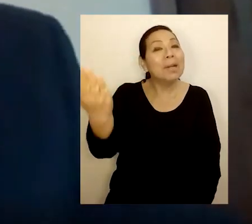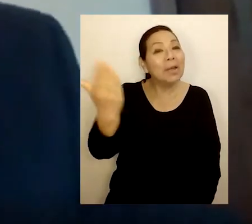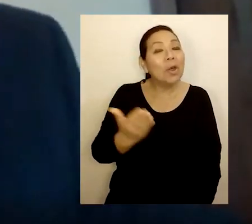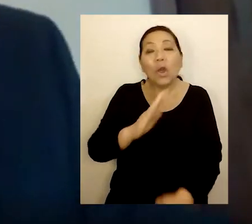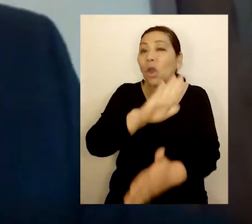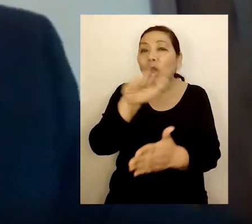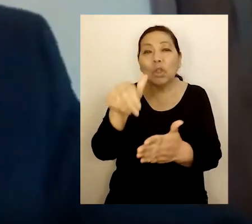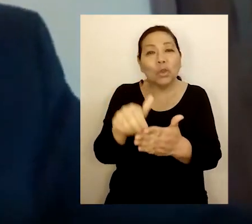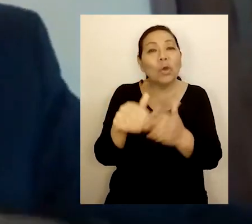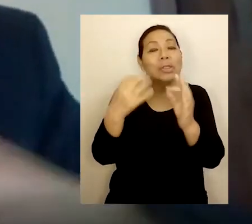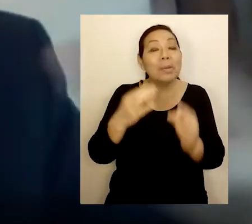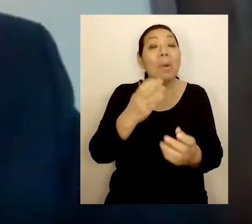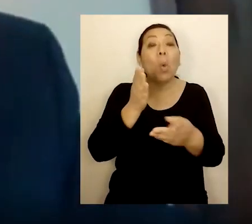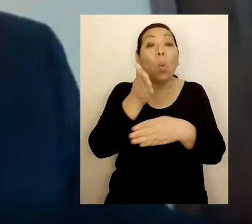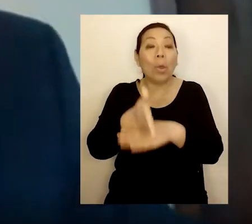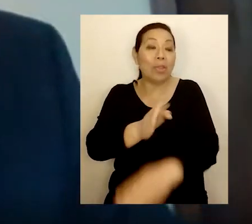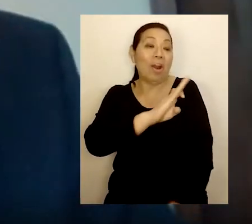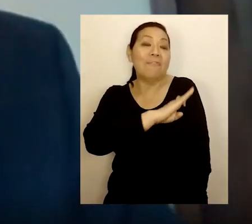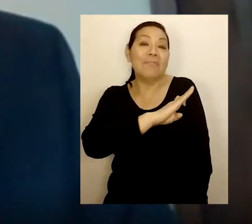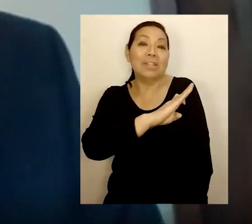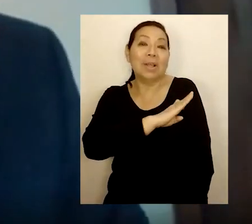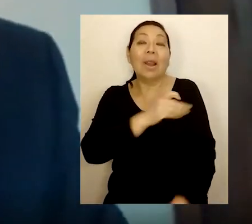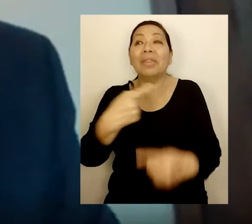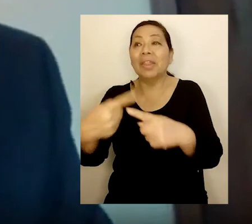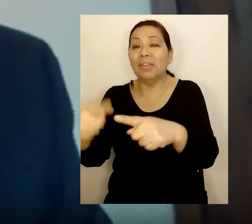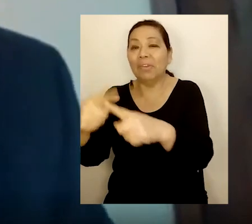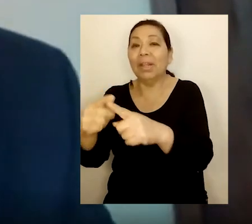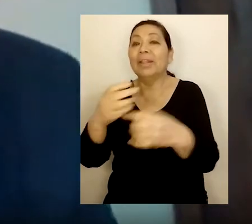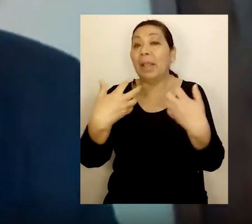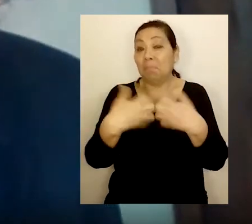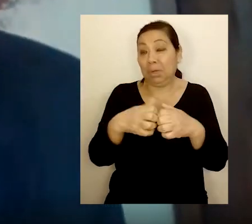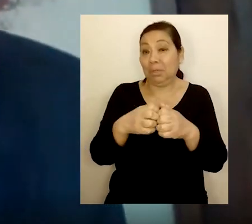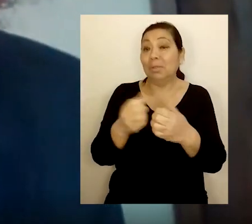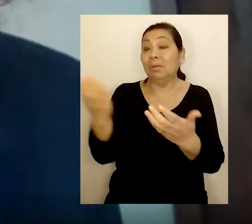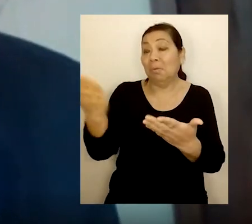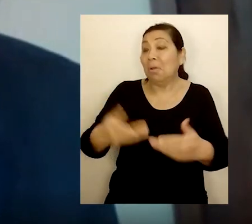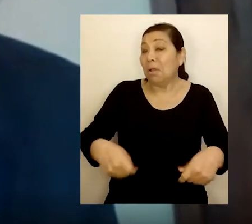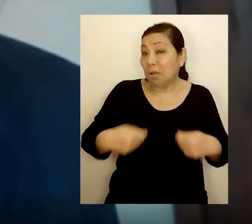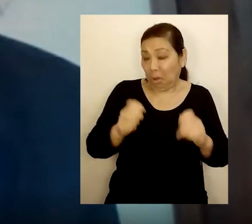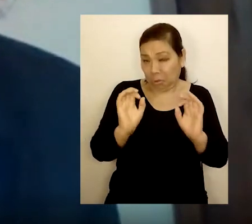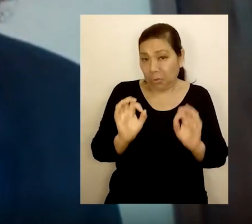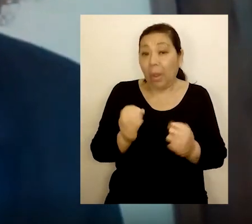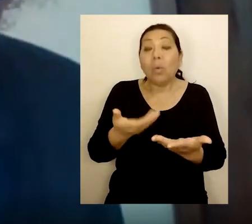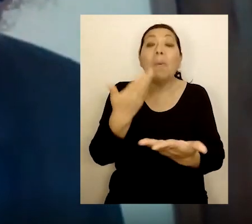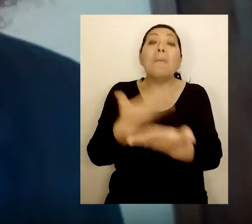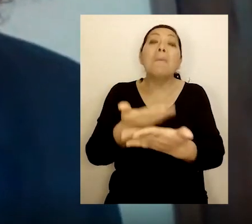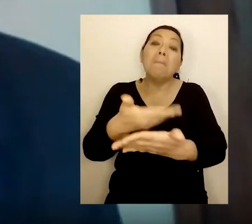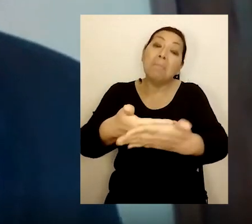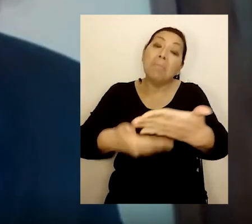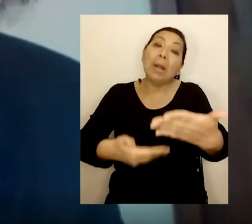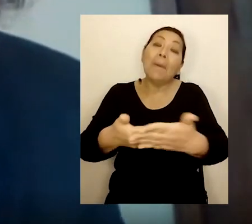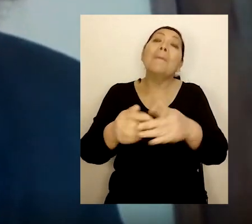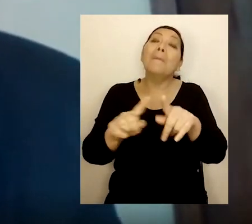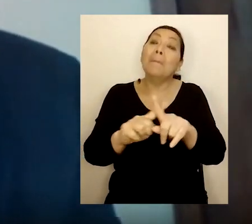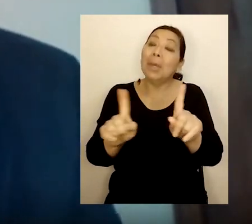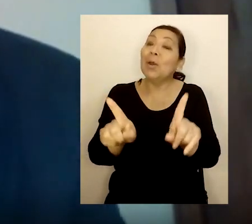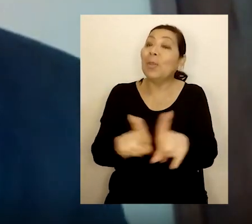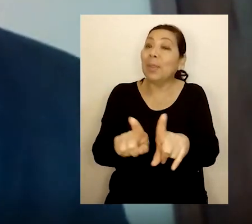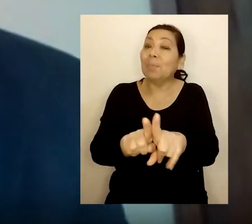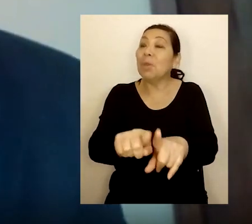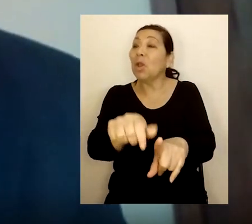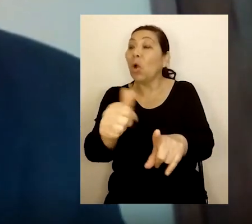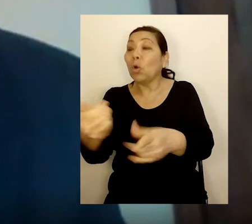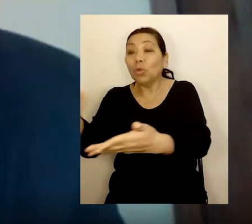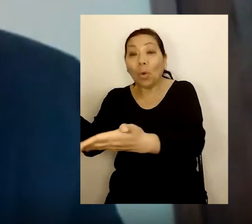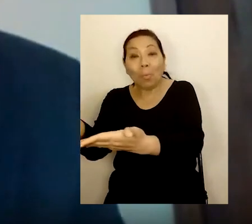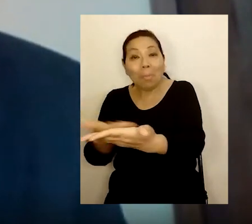en todas sus fiscalizaciones a todas las empresas. Si vas a deducir gasto, exhibe tu factura, pero también la